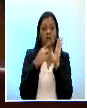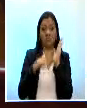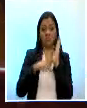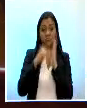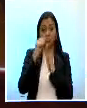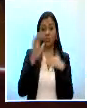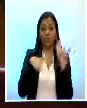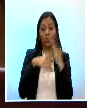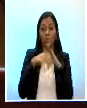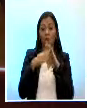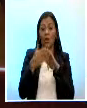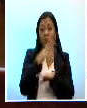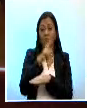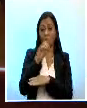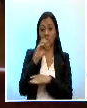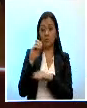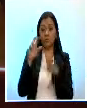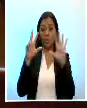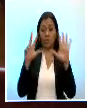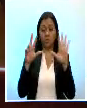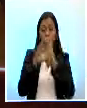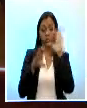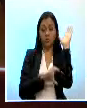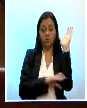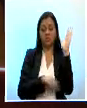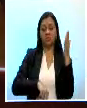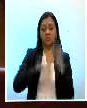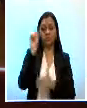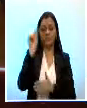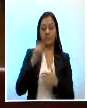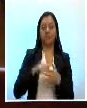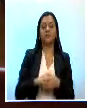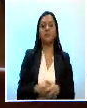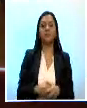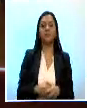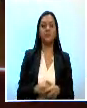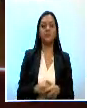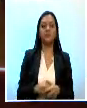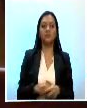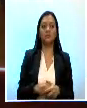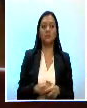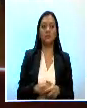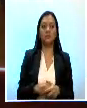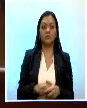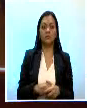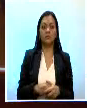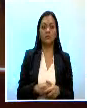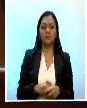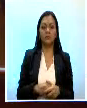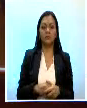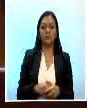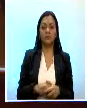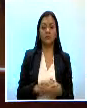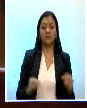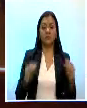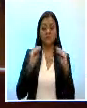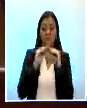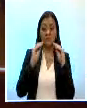pueblo ecuatoriano en el 2008, perdón, esta constitución que en el 2008 aprobó. Lo que también preocupa